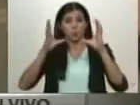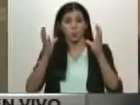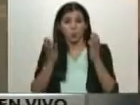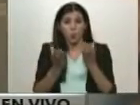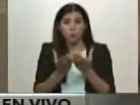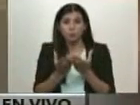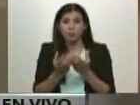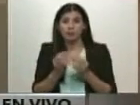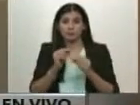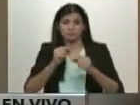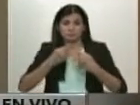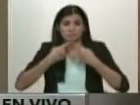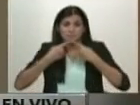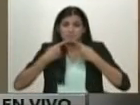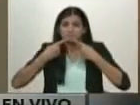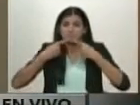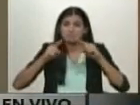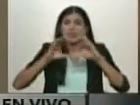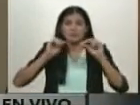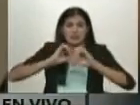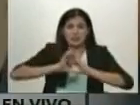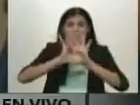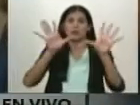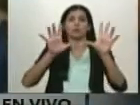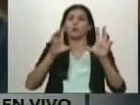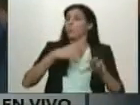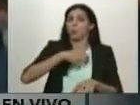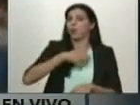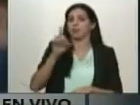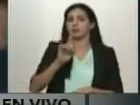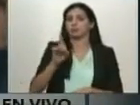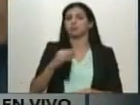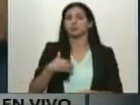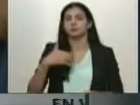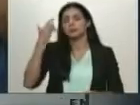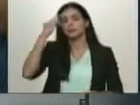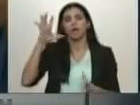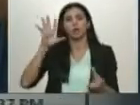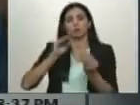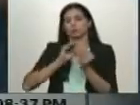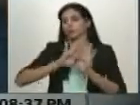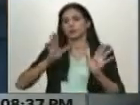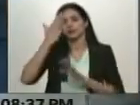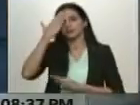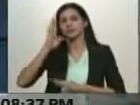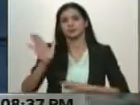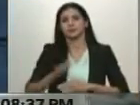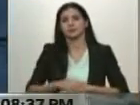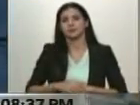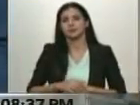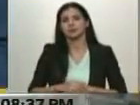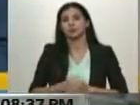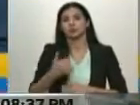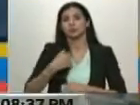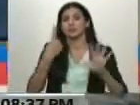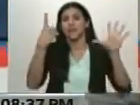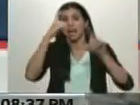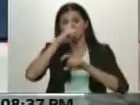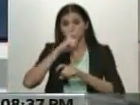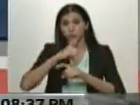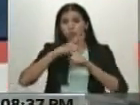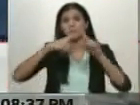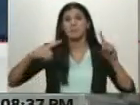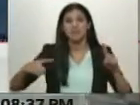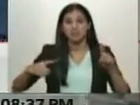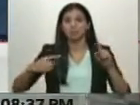franco, yo he llegado a esa conclusión. Yo estuve 6 años y medio como canciller y conozco bastante